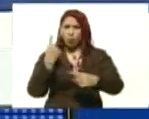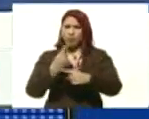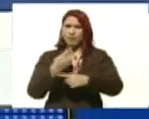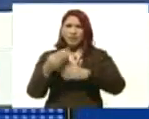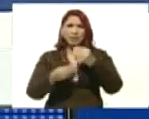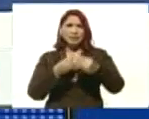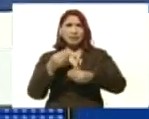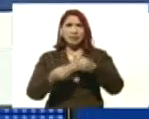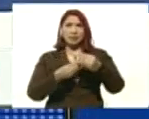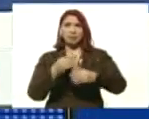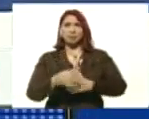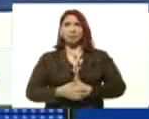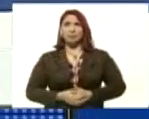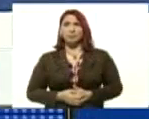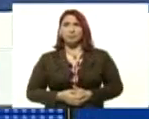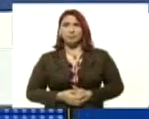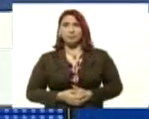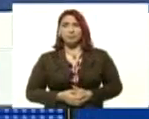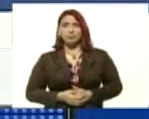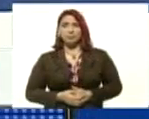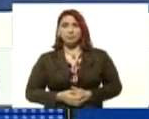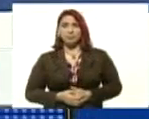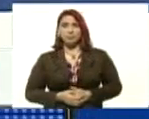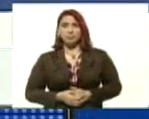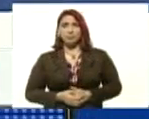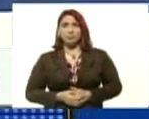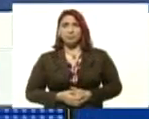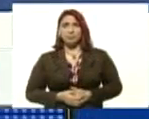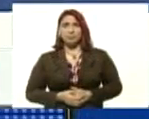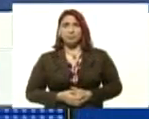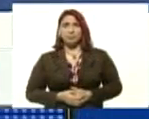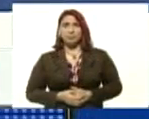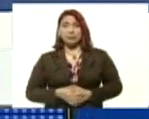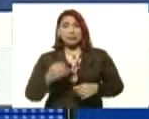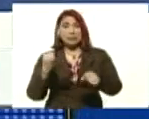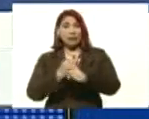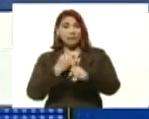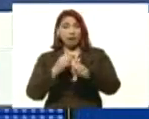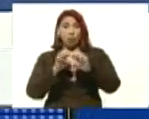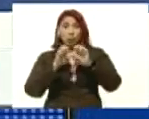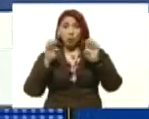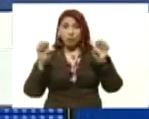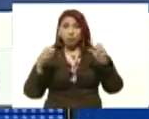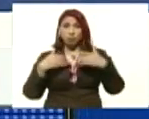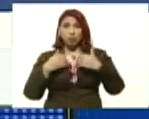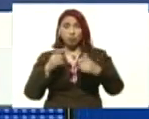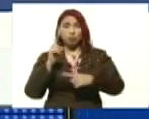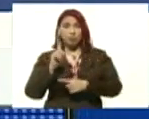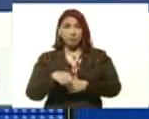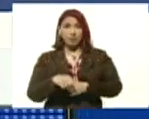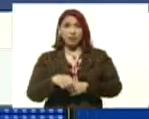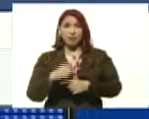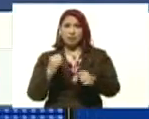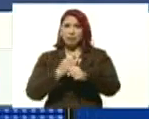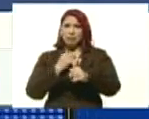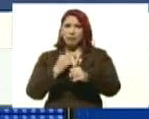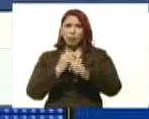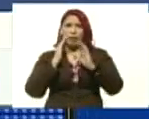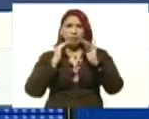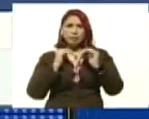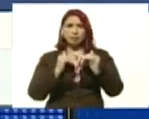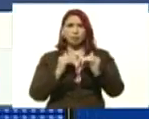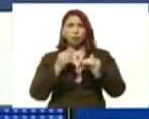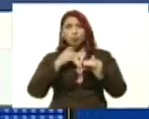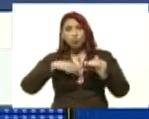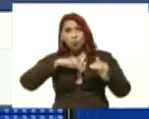preventiva, el trabajo de educación en la salud y el trabajo de atención a